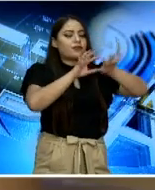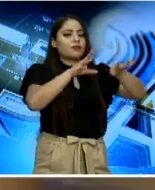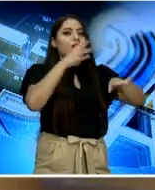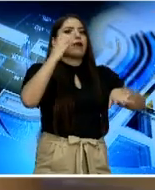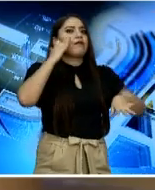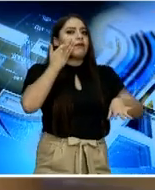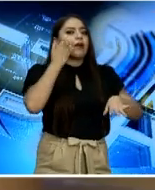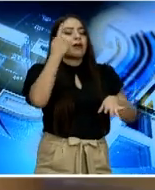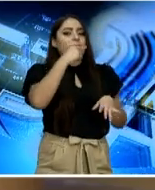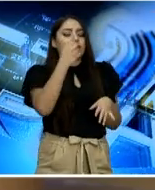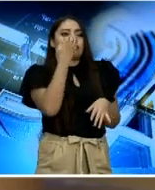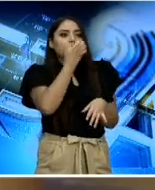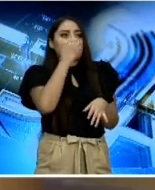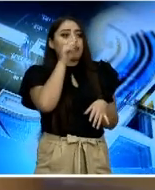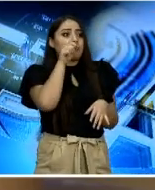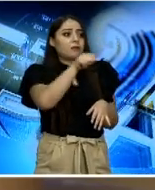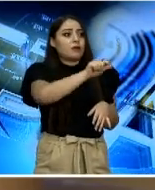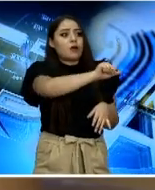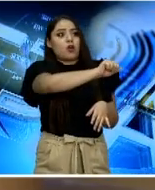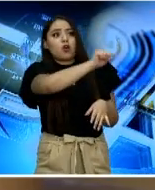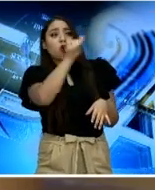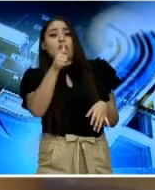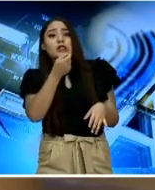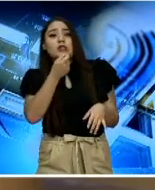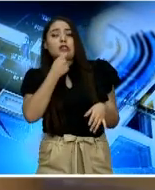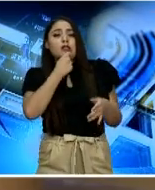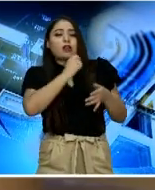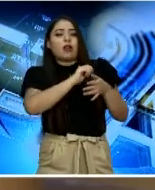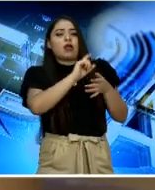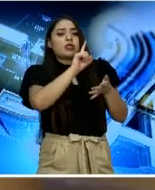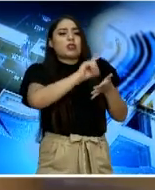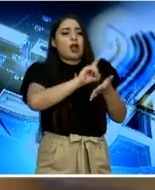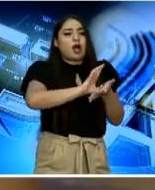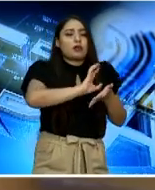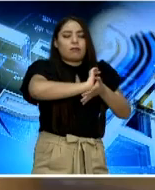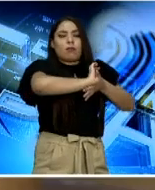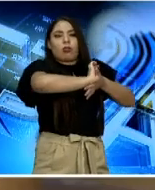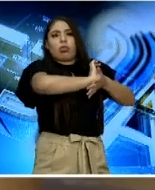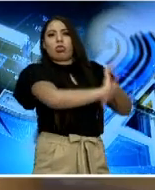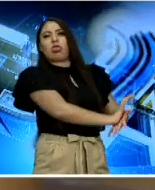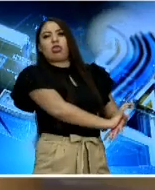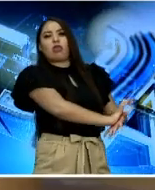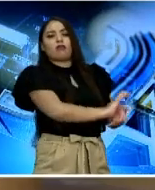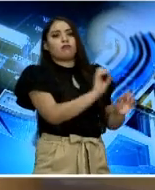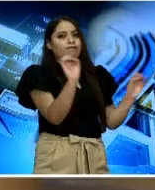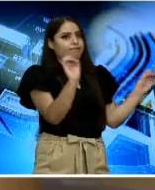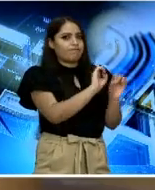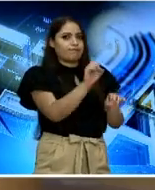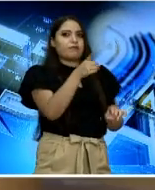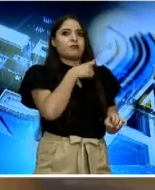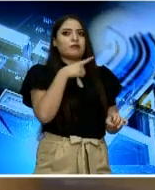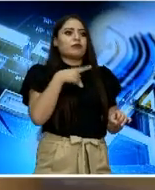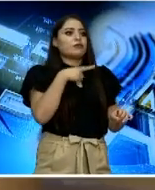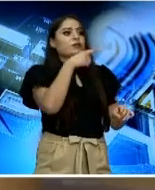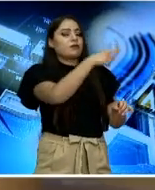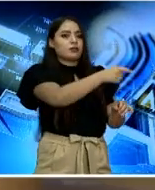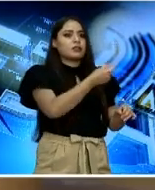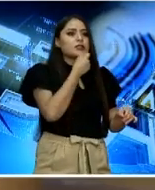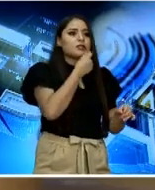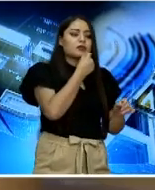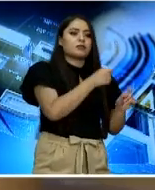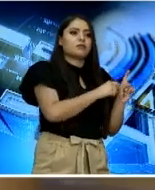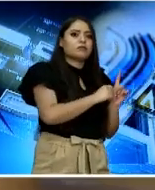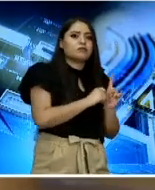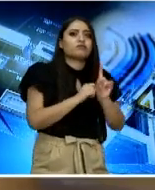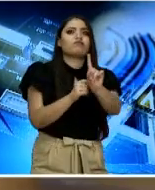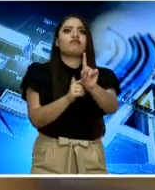con otro niño o niña con capacidad diferente. O sea, que tengan bien en claro que los tienen que tomar en cuenta, incluirlos. Por